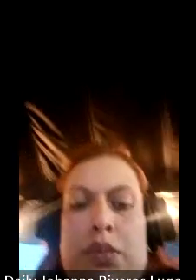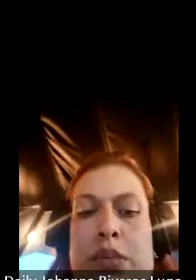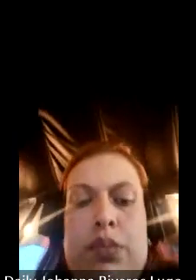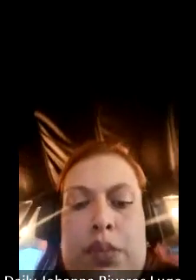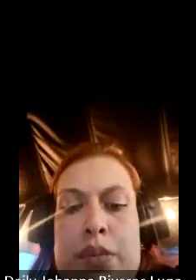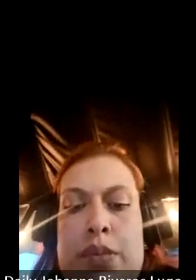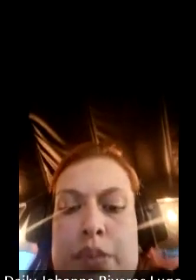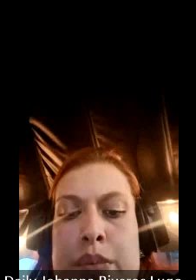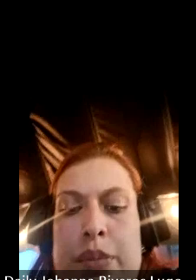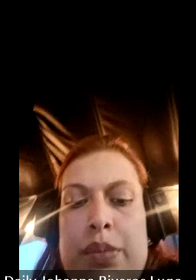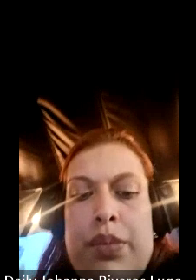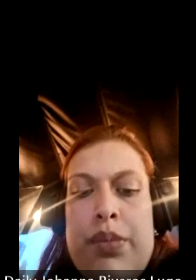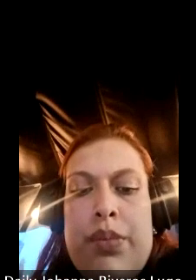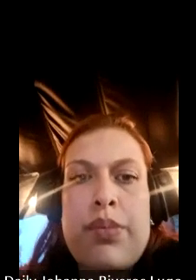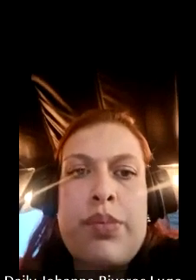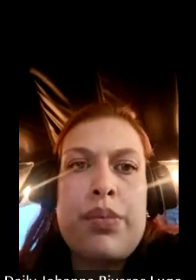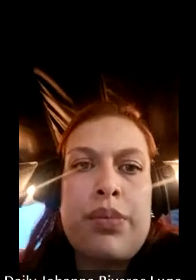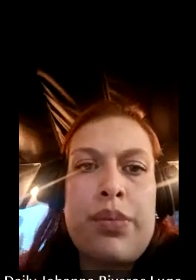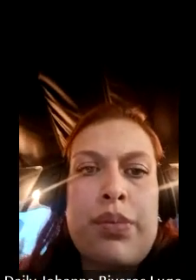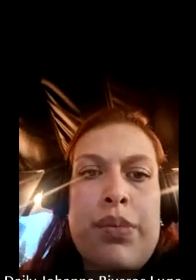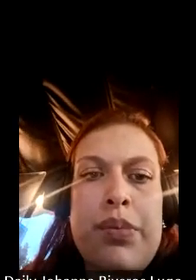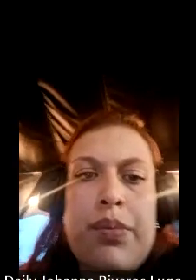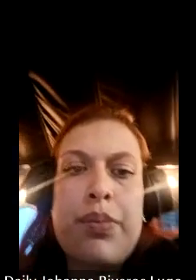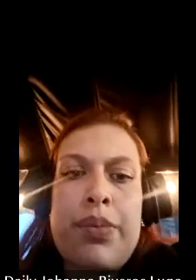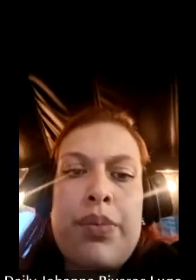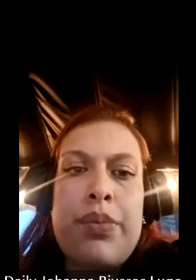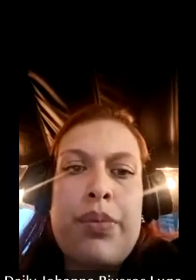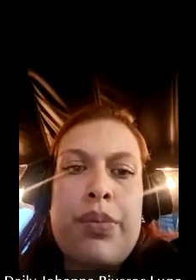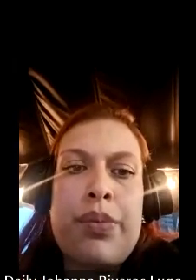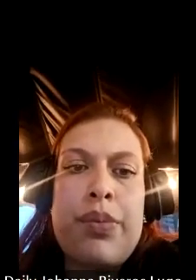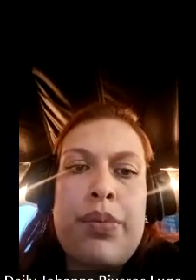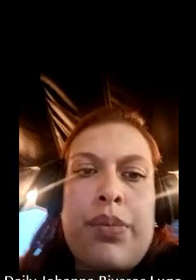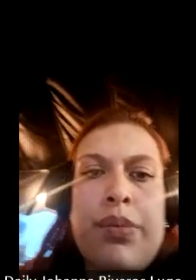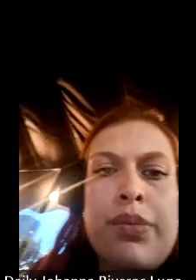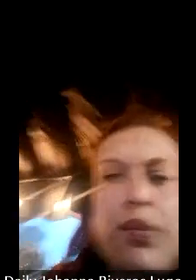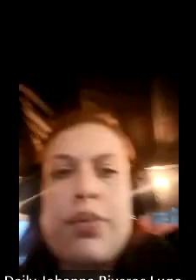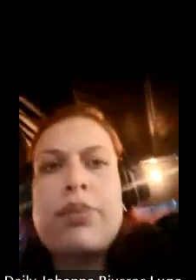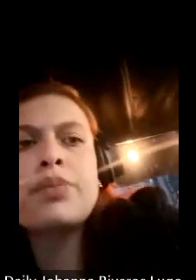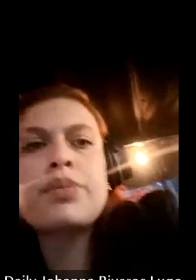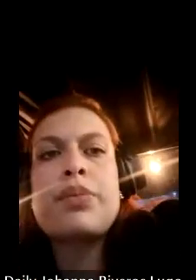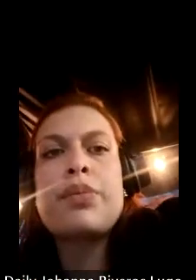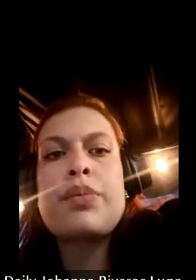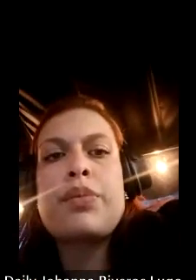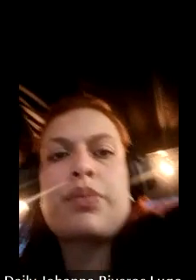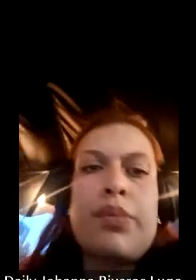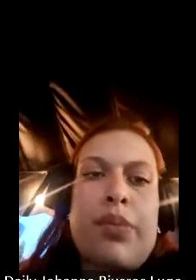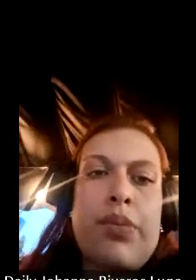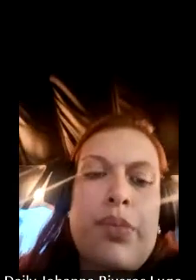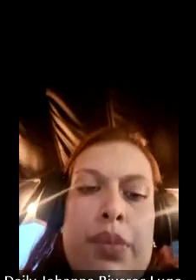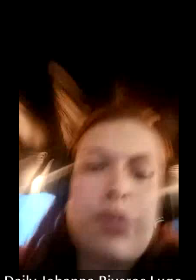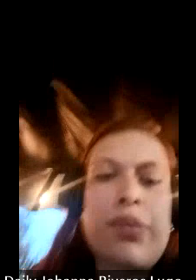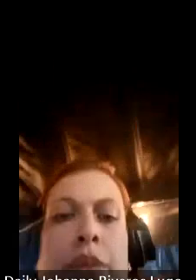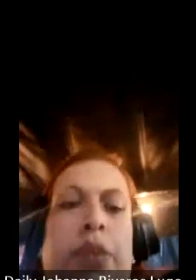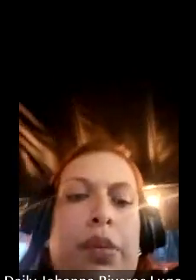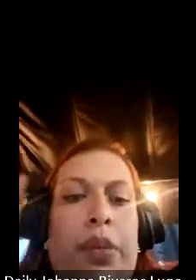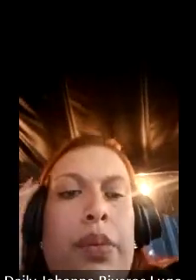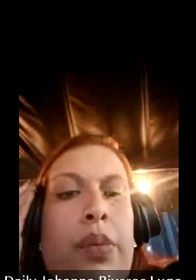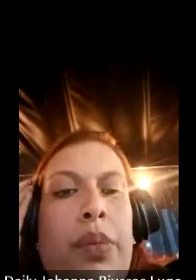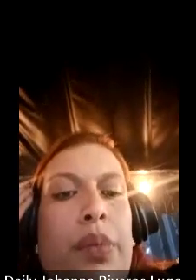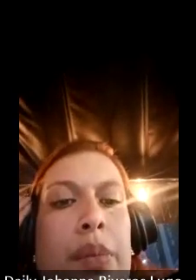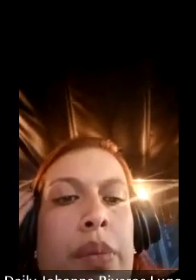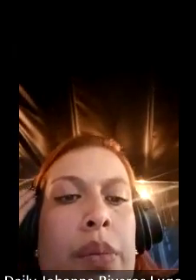licenciado en Ciencias Naturales y estoy a cargo del componente de física con las